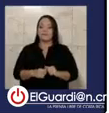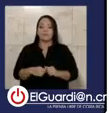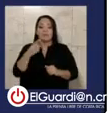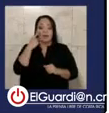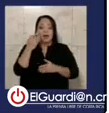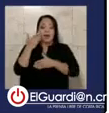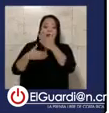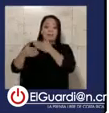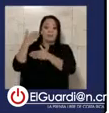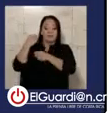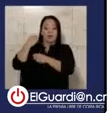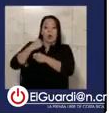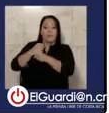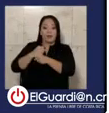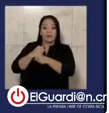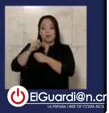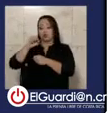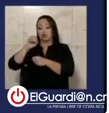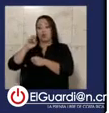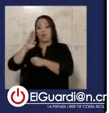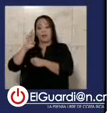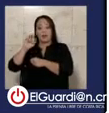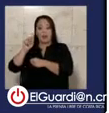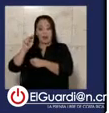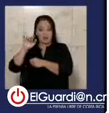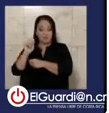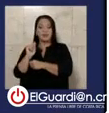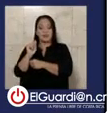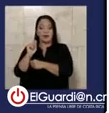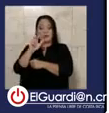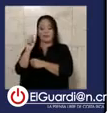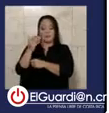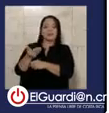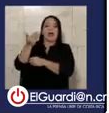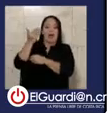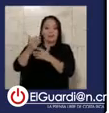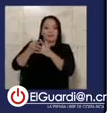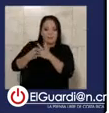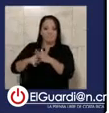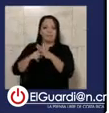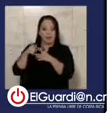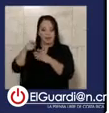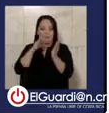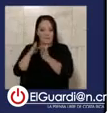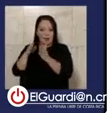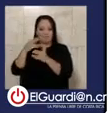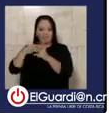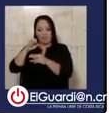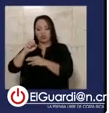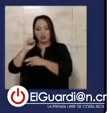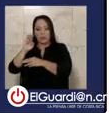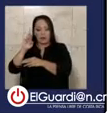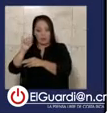Operación Soberanía, los 3 meses antes de la Operación Soberanía,